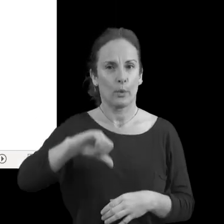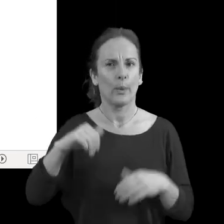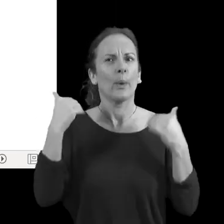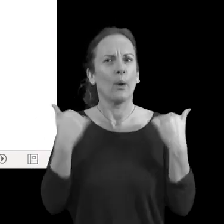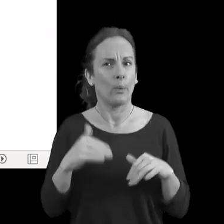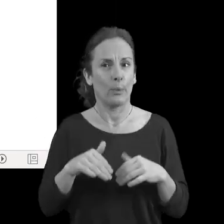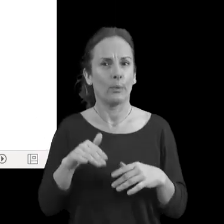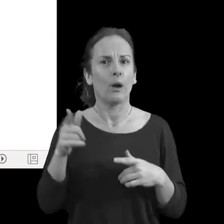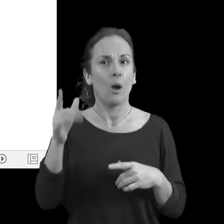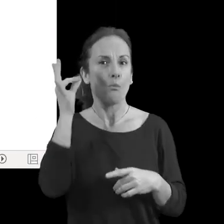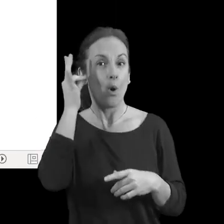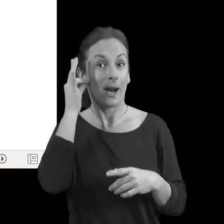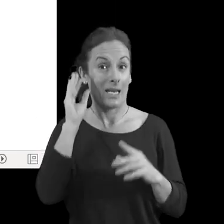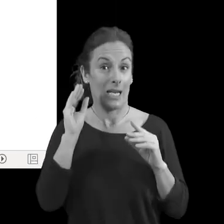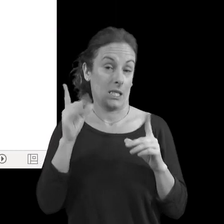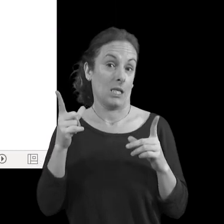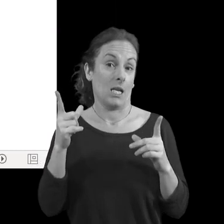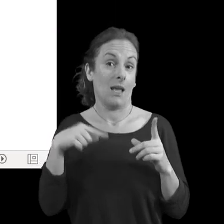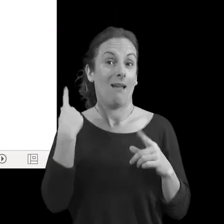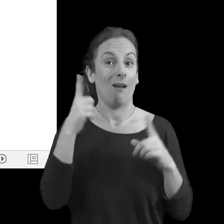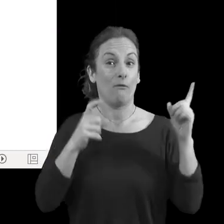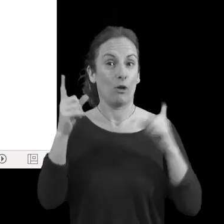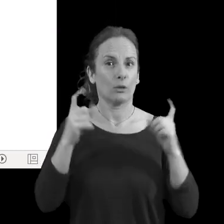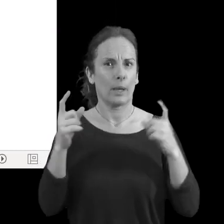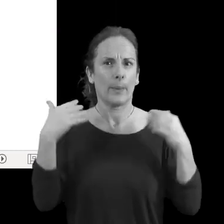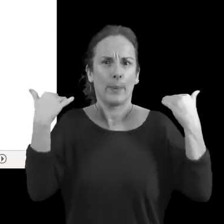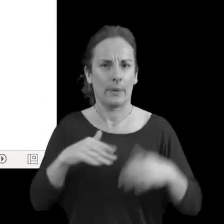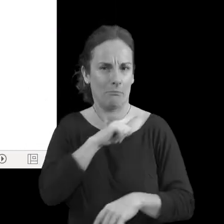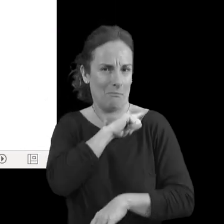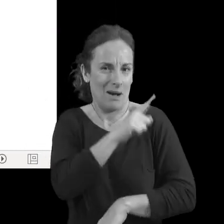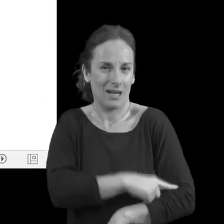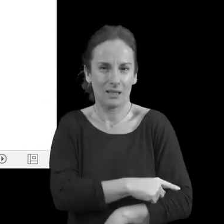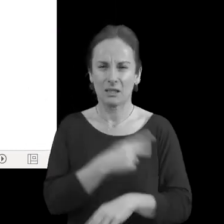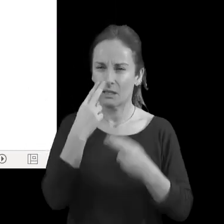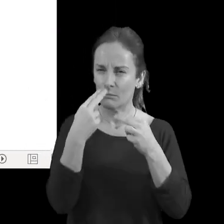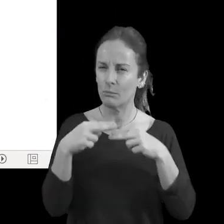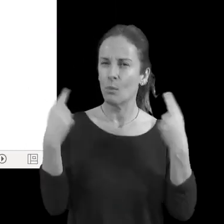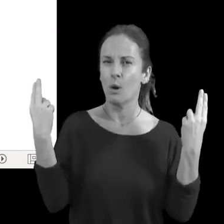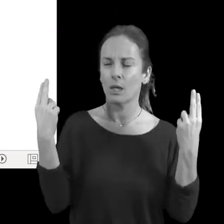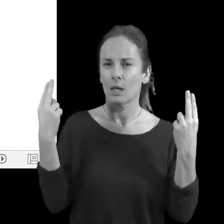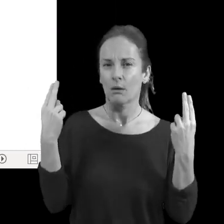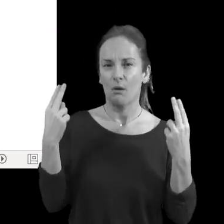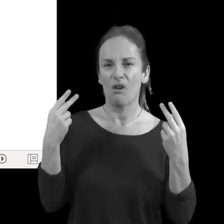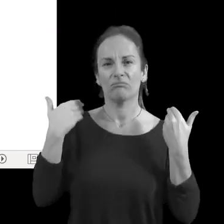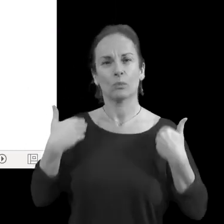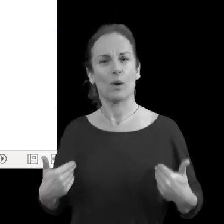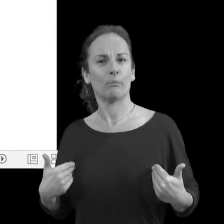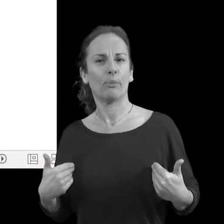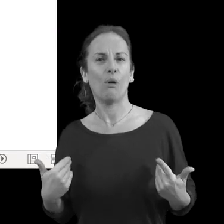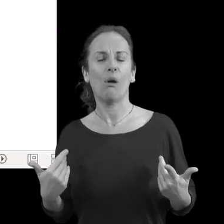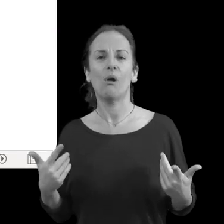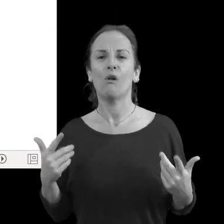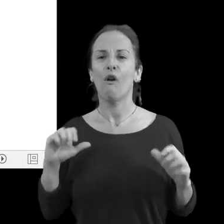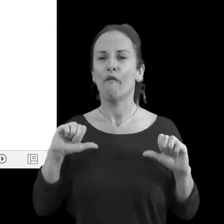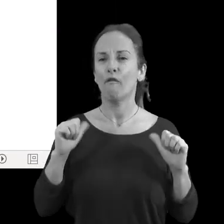Es muy valientes por posar así ante la cámara, pues eso, mostrando sus cuerpos, sus plumas,